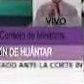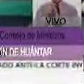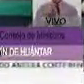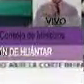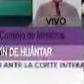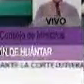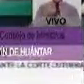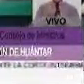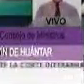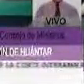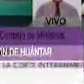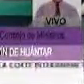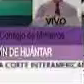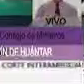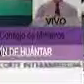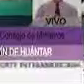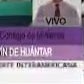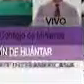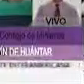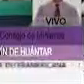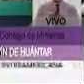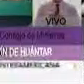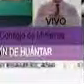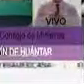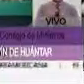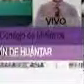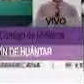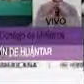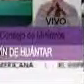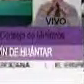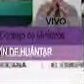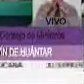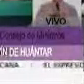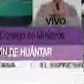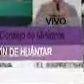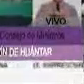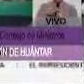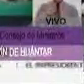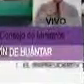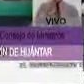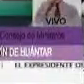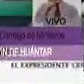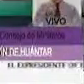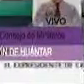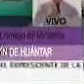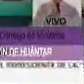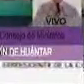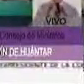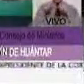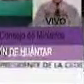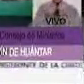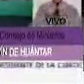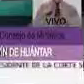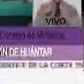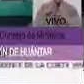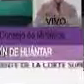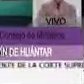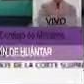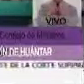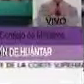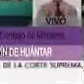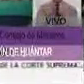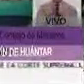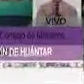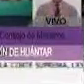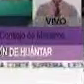no es lo normal. No suele acontecer que en un país esté en giro, es decir, se esté